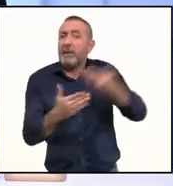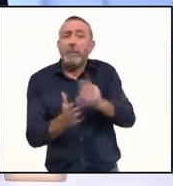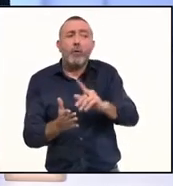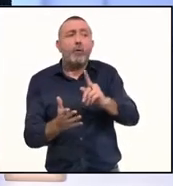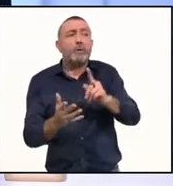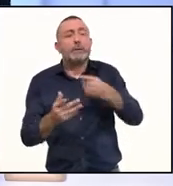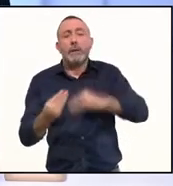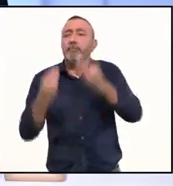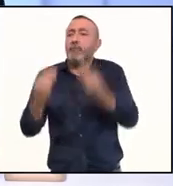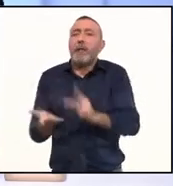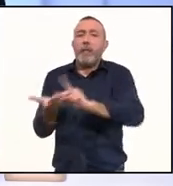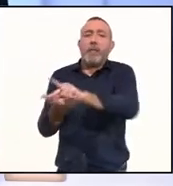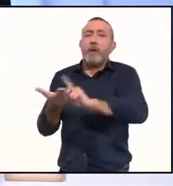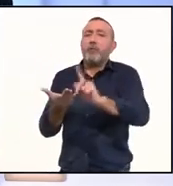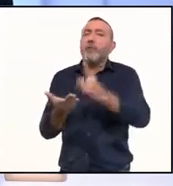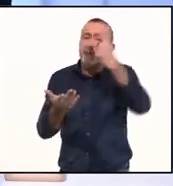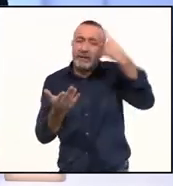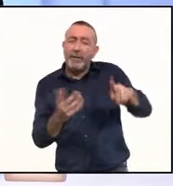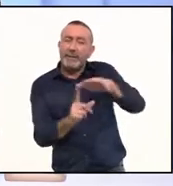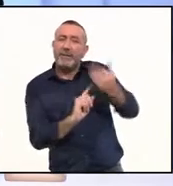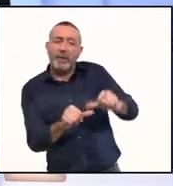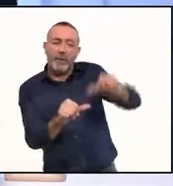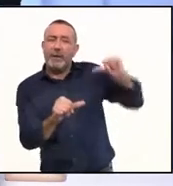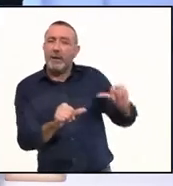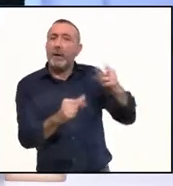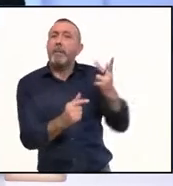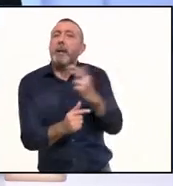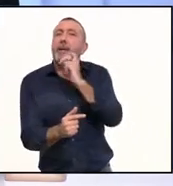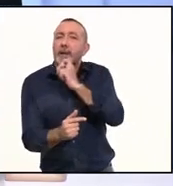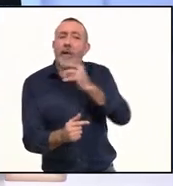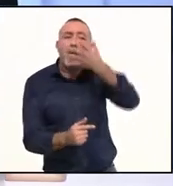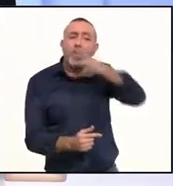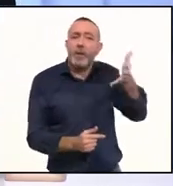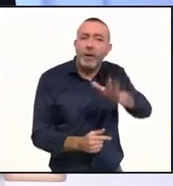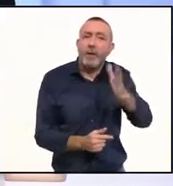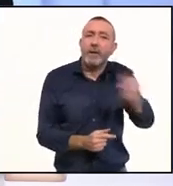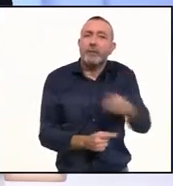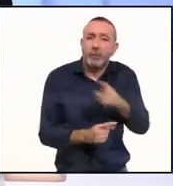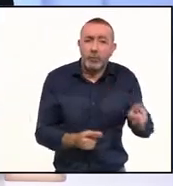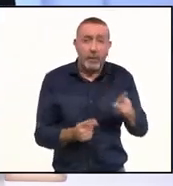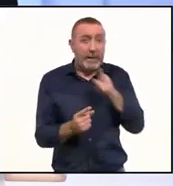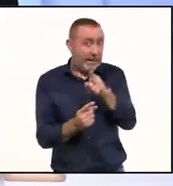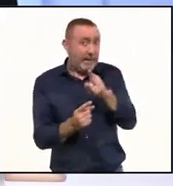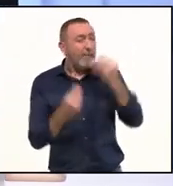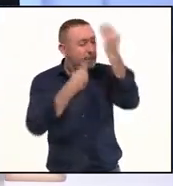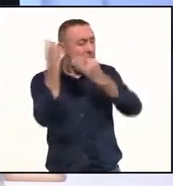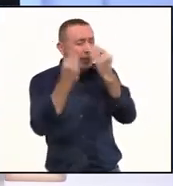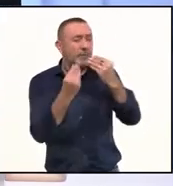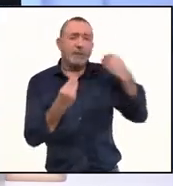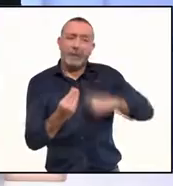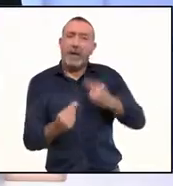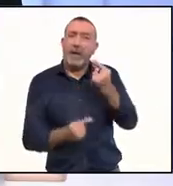en la cifra cuáles son las circunstancias de esa pareja había denuncia previa no lo había en una serie de rutinas que yo sinceramente creo que cada vez se van